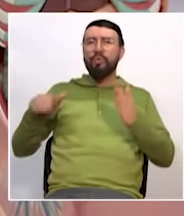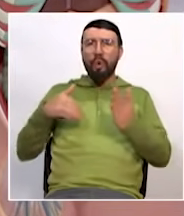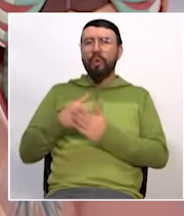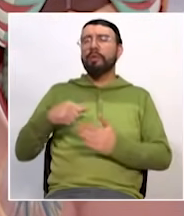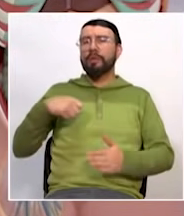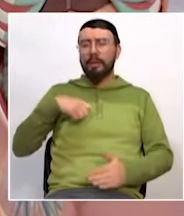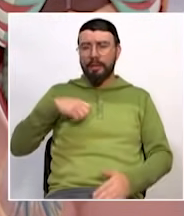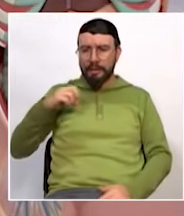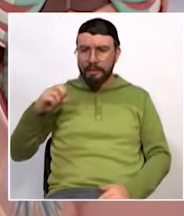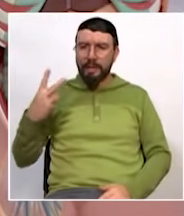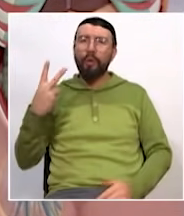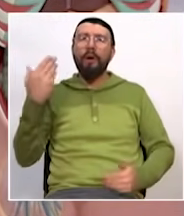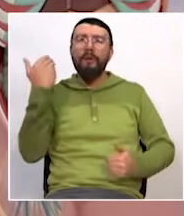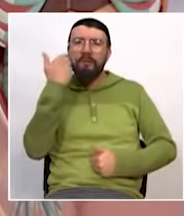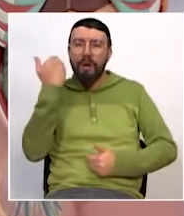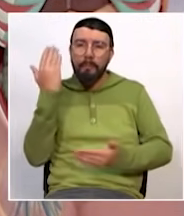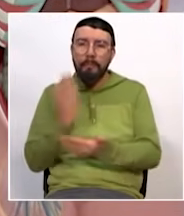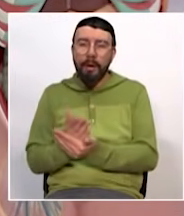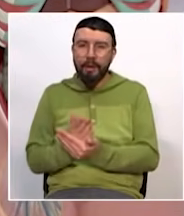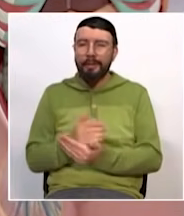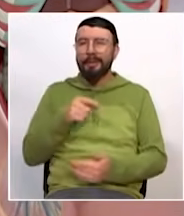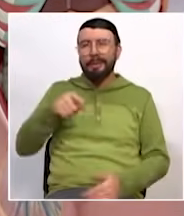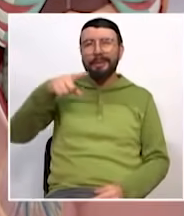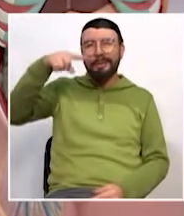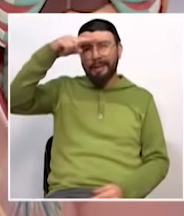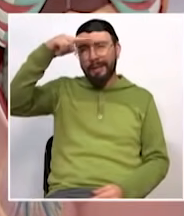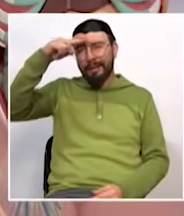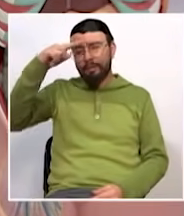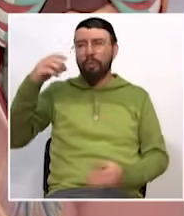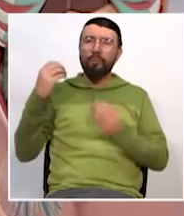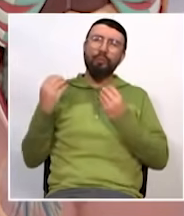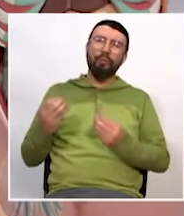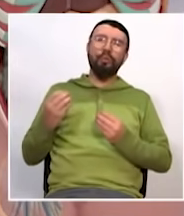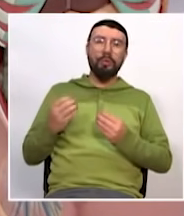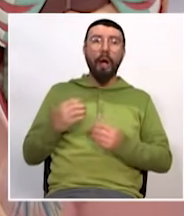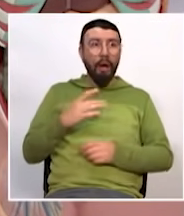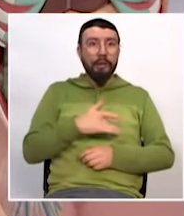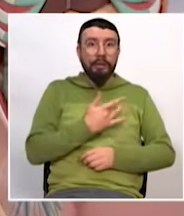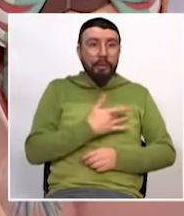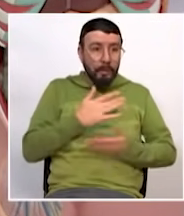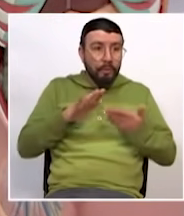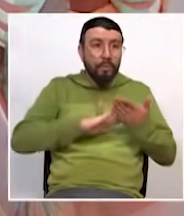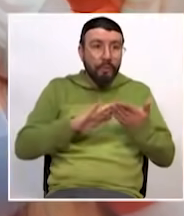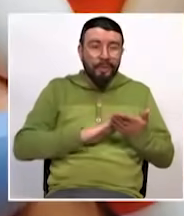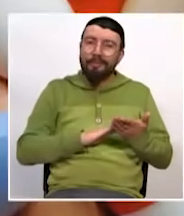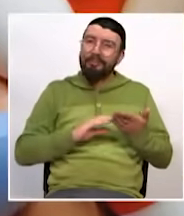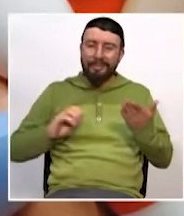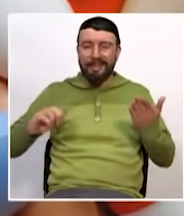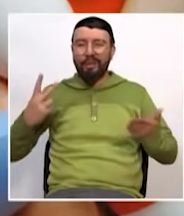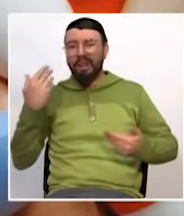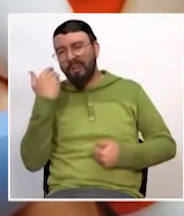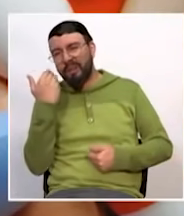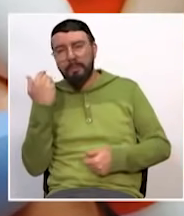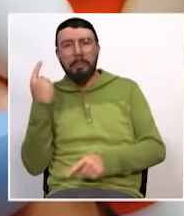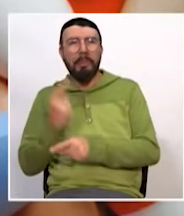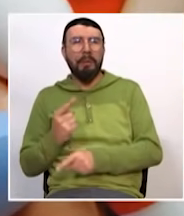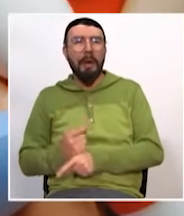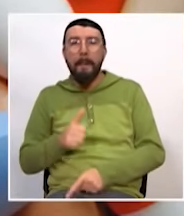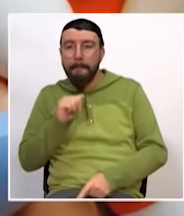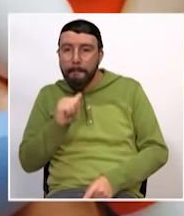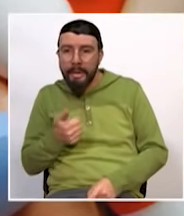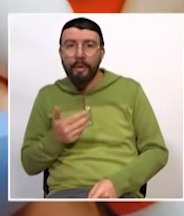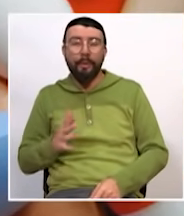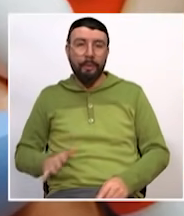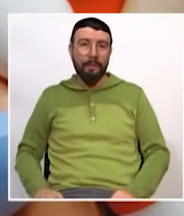o colaterales más negativos muchas veces que los síntomas que tratan de corregir por ejemplo la peor